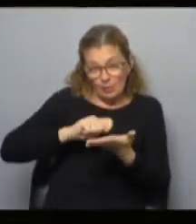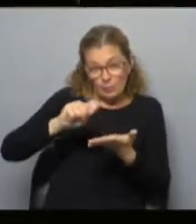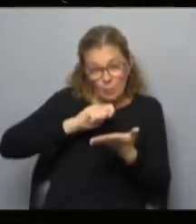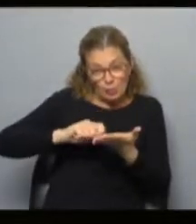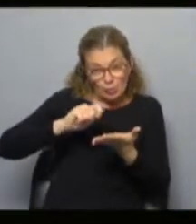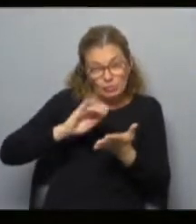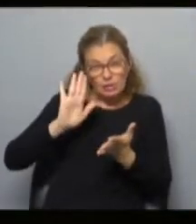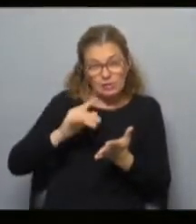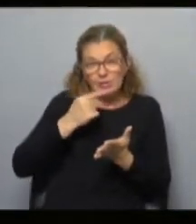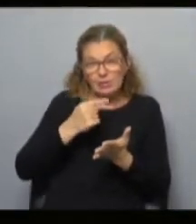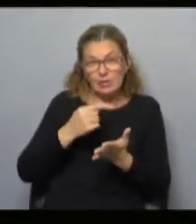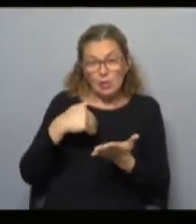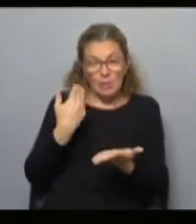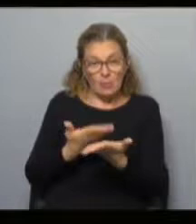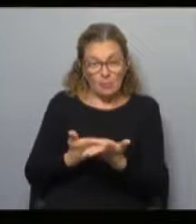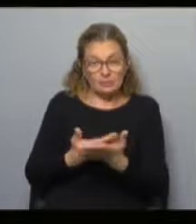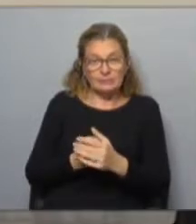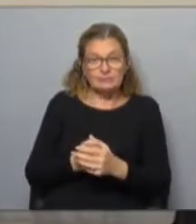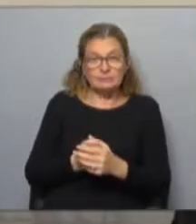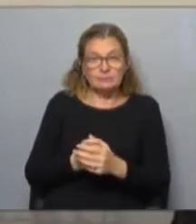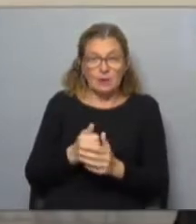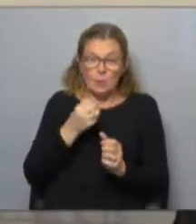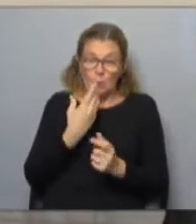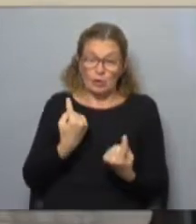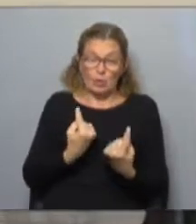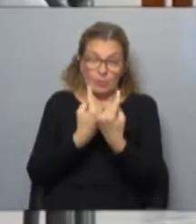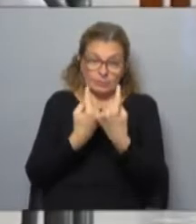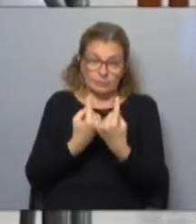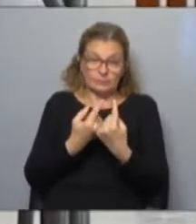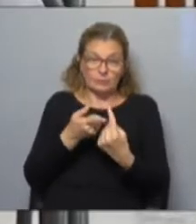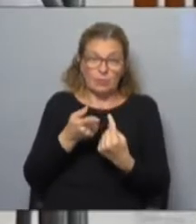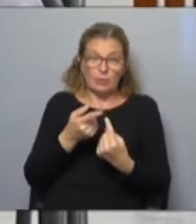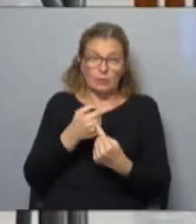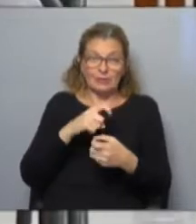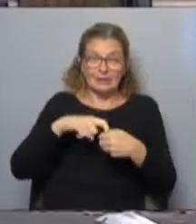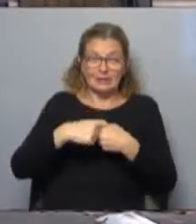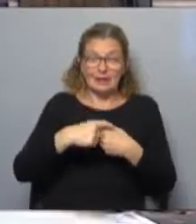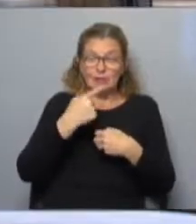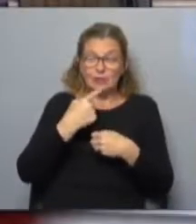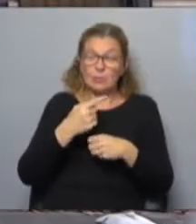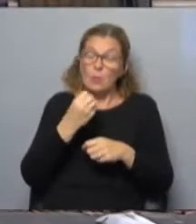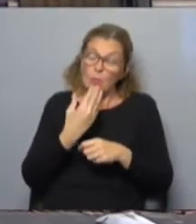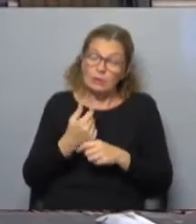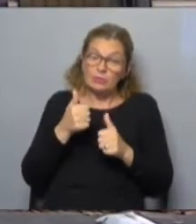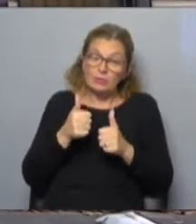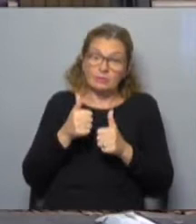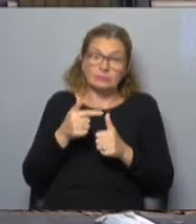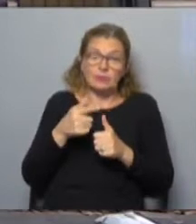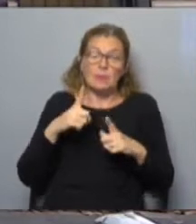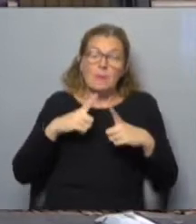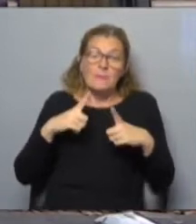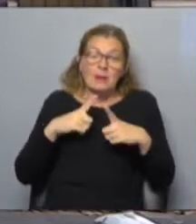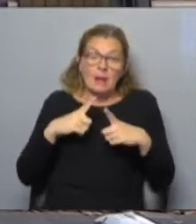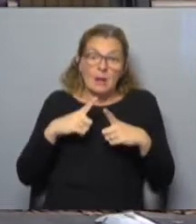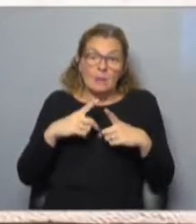fue de recibo nuestra propuesta. Así que positivo el encuentro. Sí, nosotros como sindicato valoramos como positivo, y bueno, por supuesto que esperamos